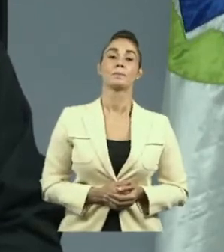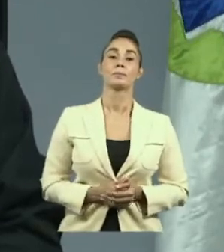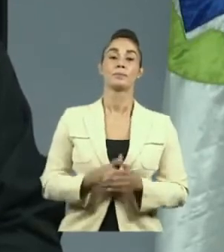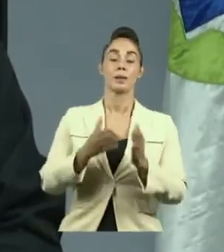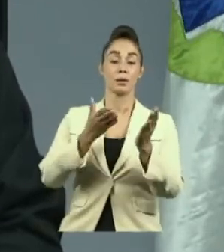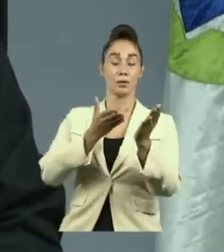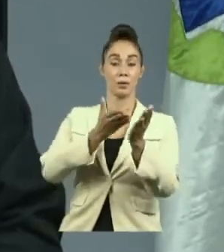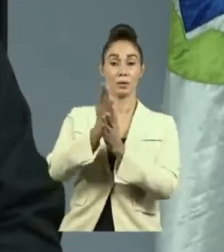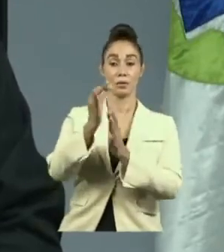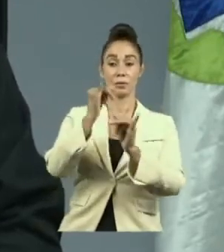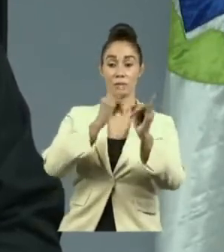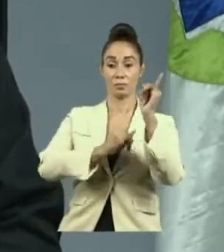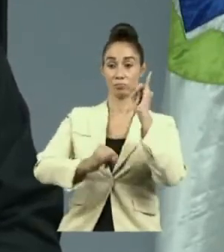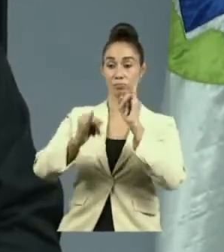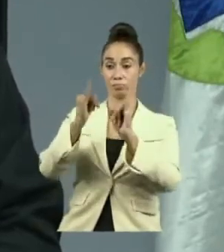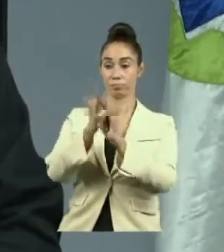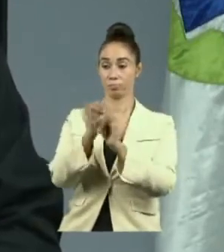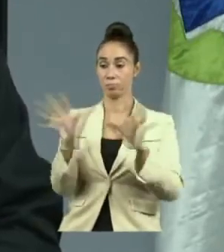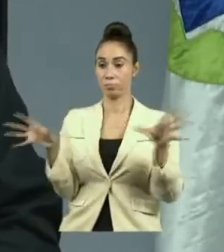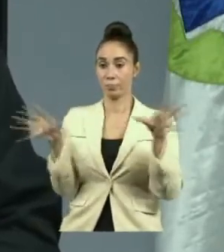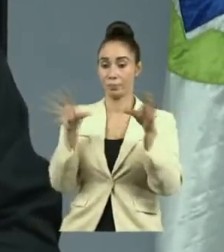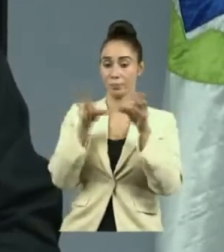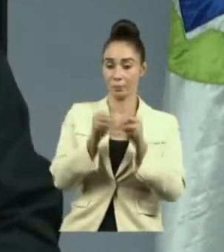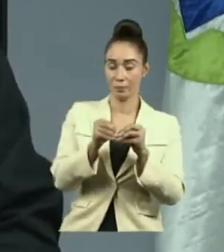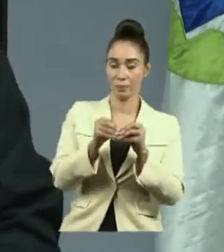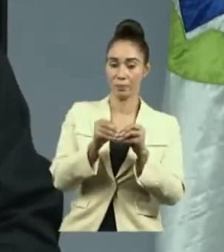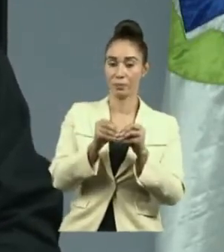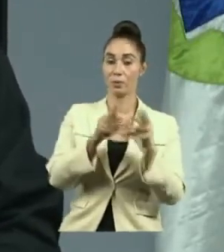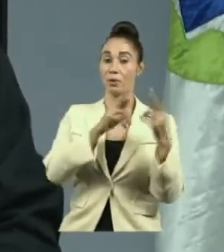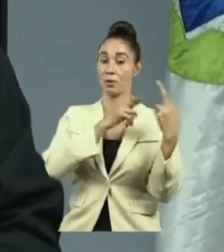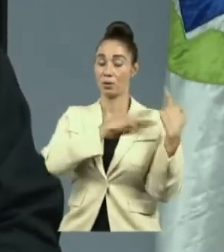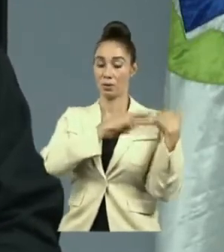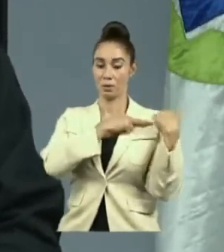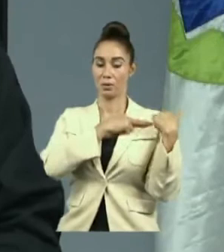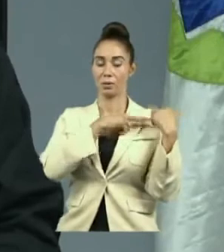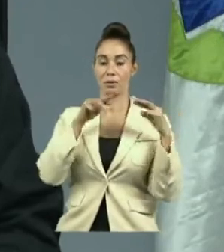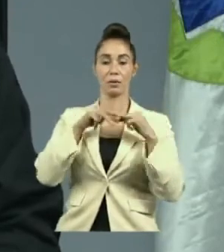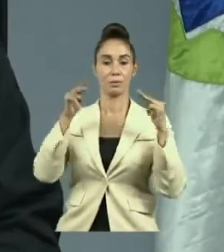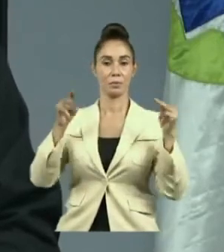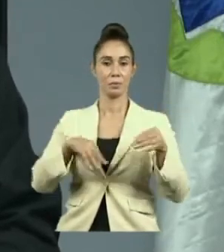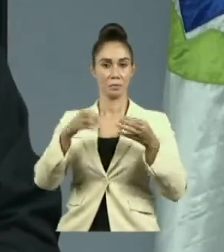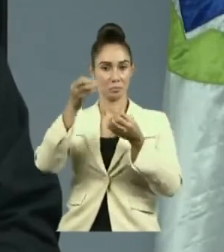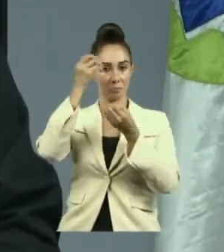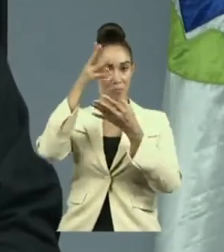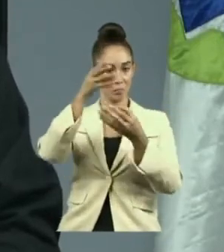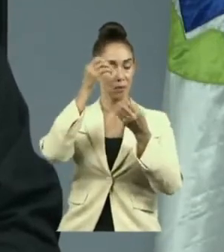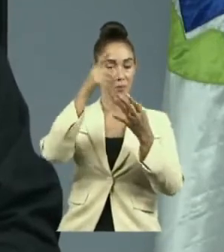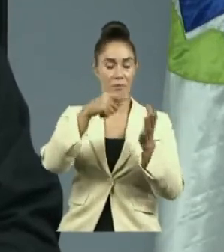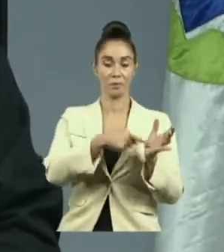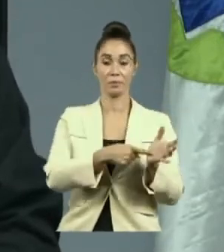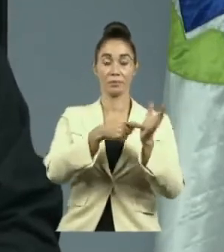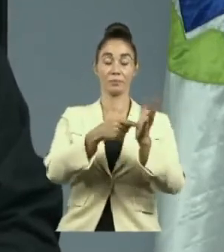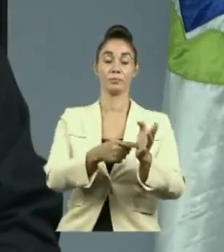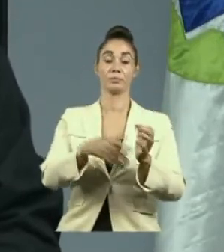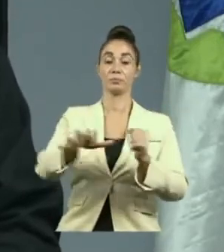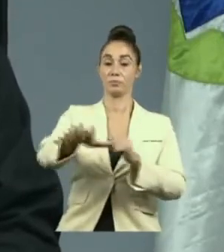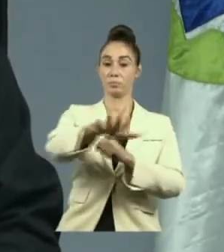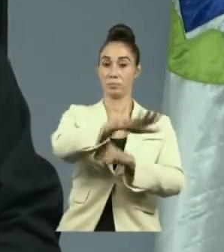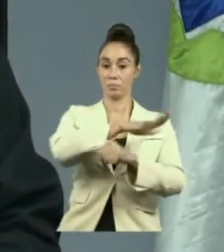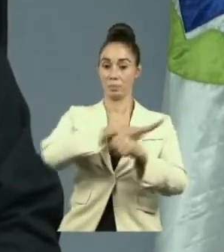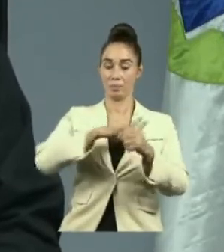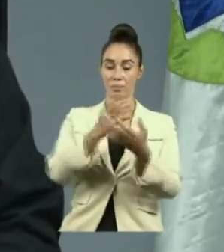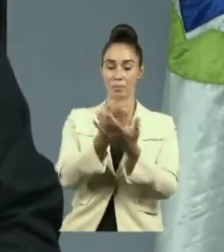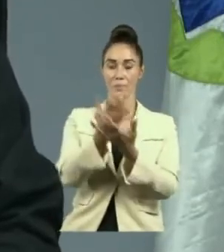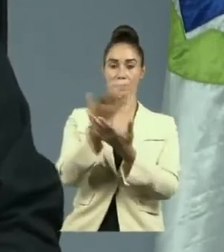interinstitucional la que allí se produce el ministerio ha rendido informes sobre este este